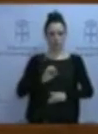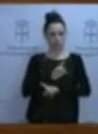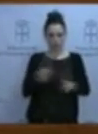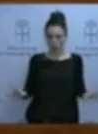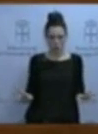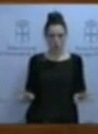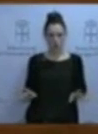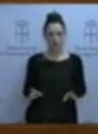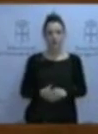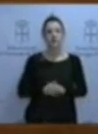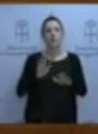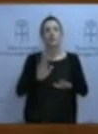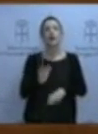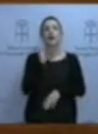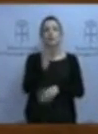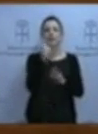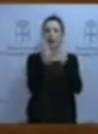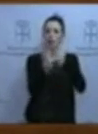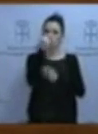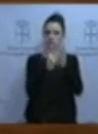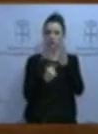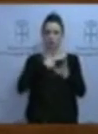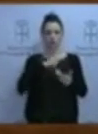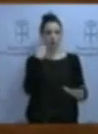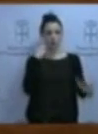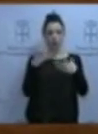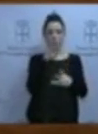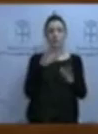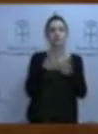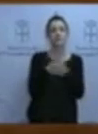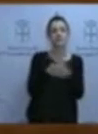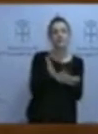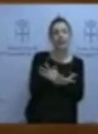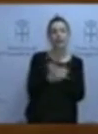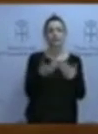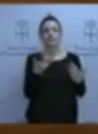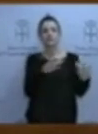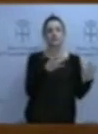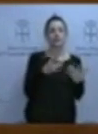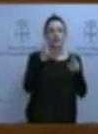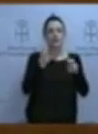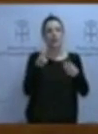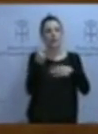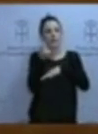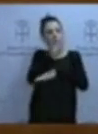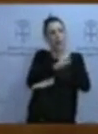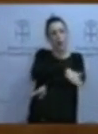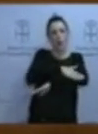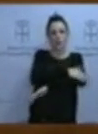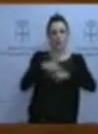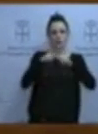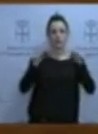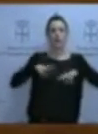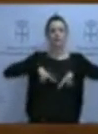Pero la verdad es que hay datos que nos alarmen, y es la tendencia de la inversión del Gobierno de Asturias en los últimos años en esta investigación